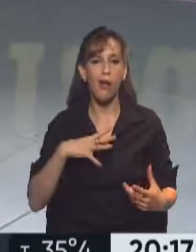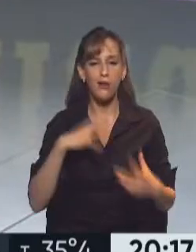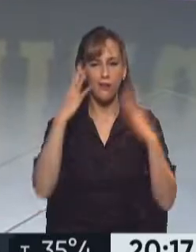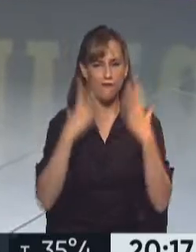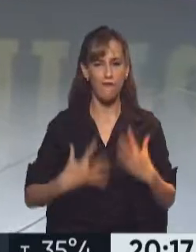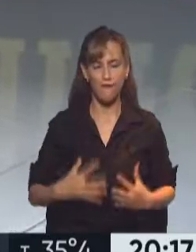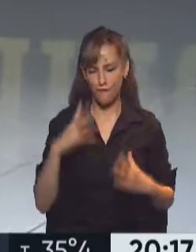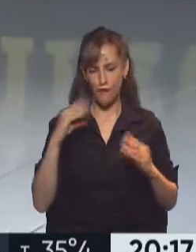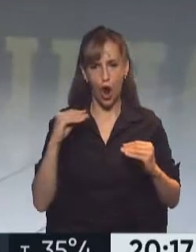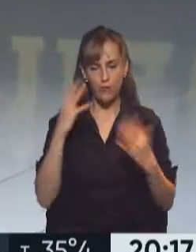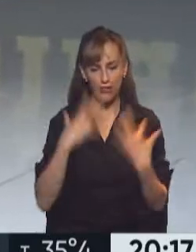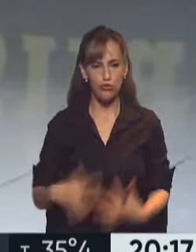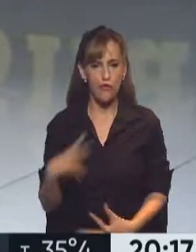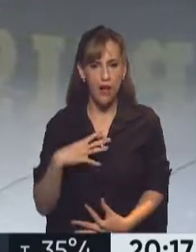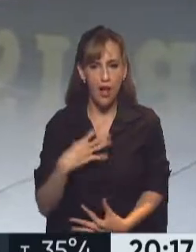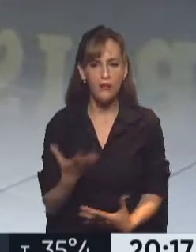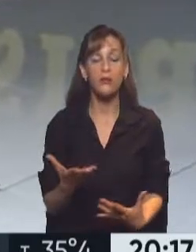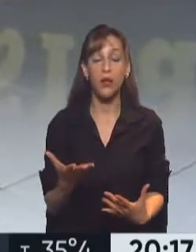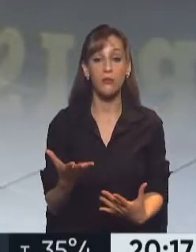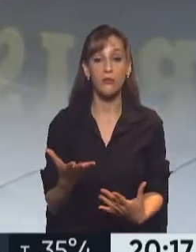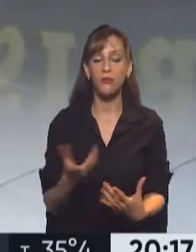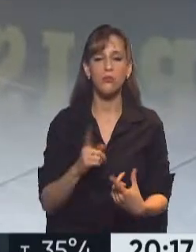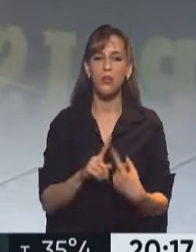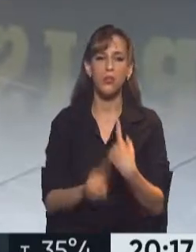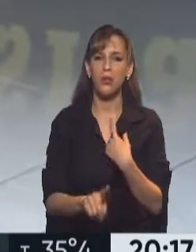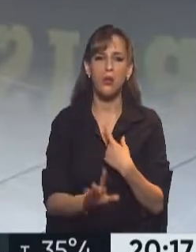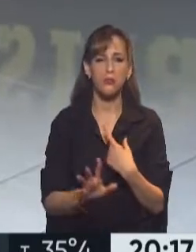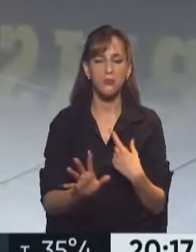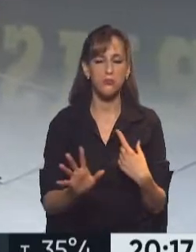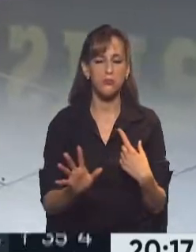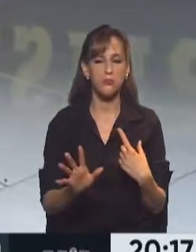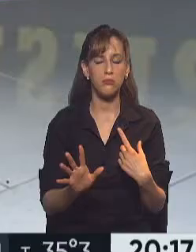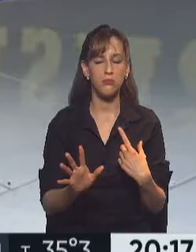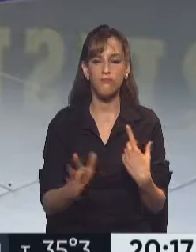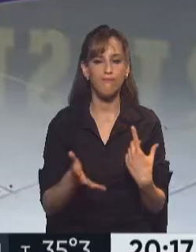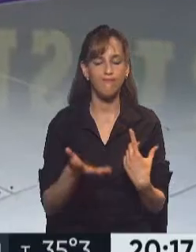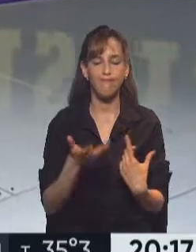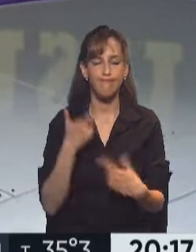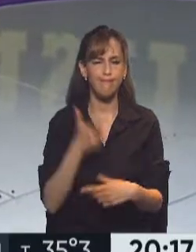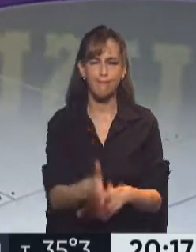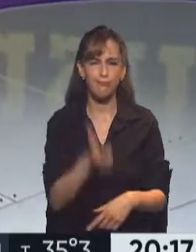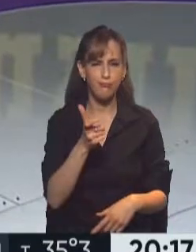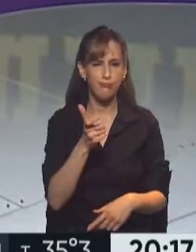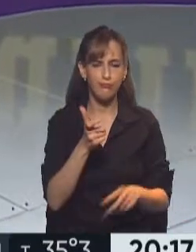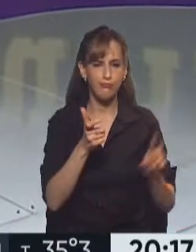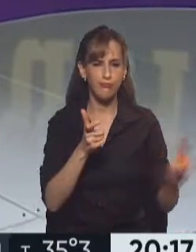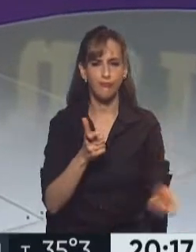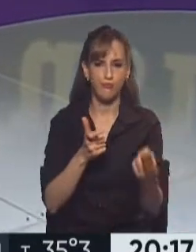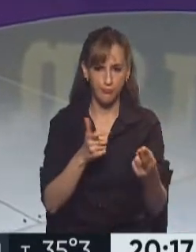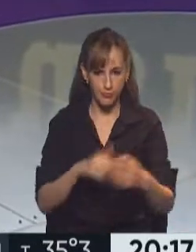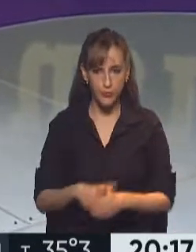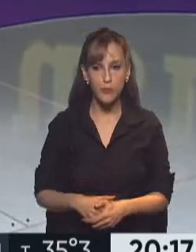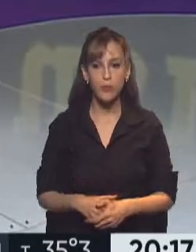seguramente y con una ejecución de sus tareas que termina siendo lapidaria y absolutamente